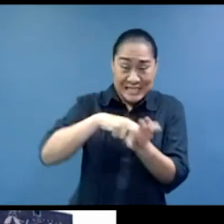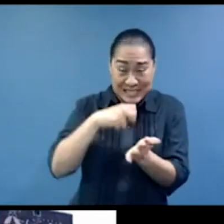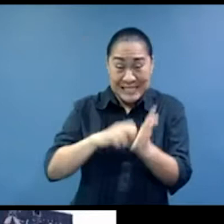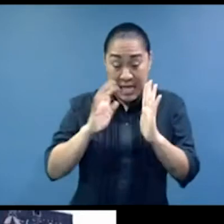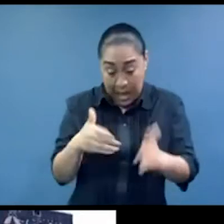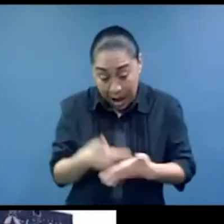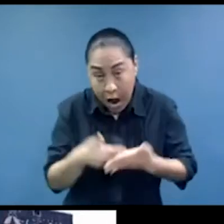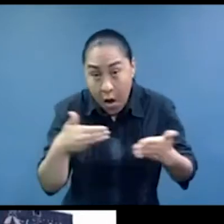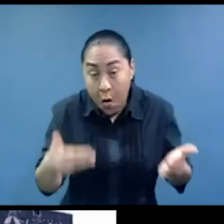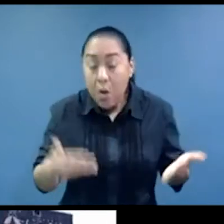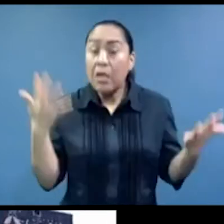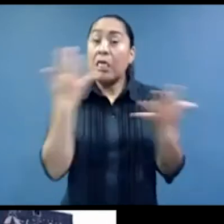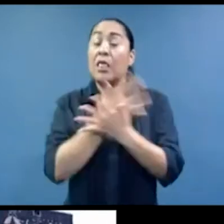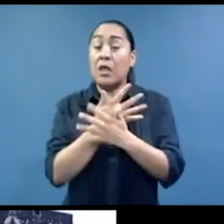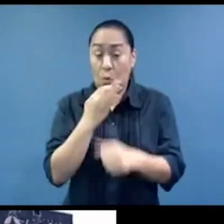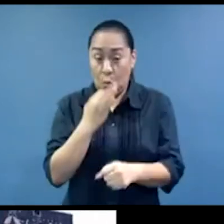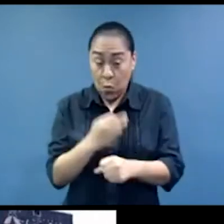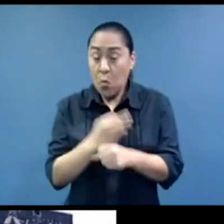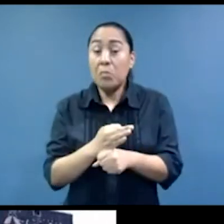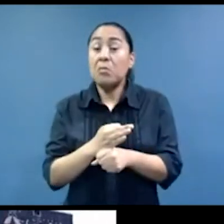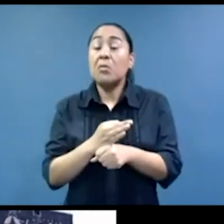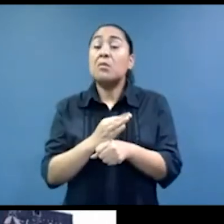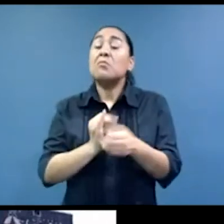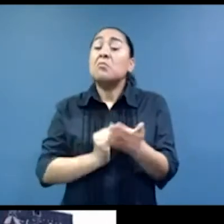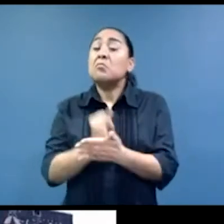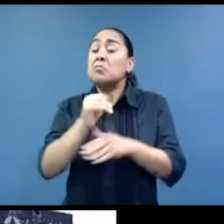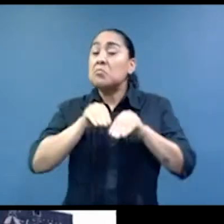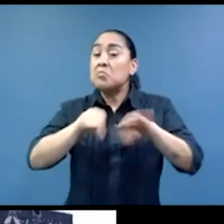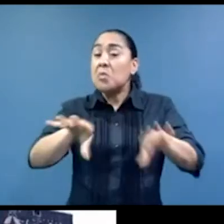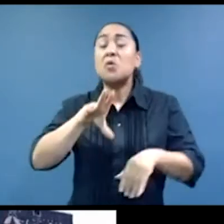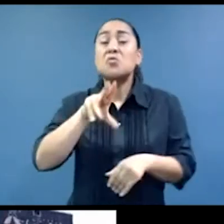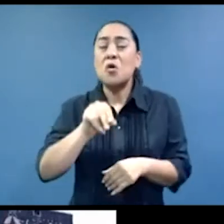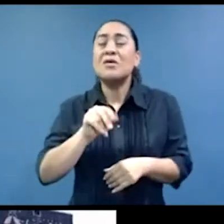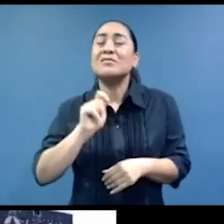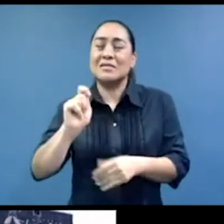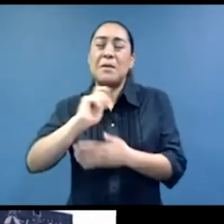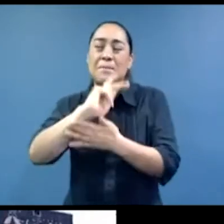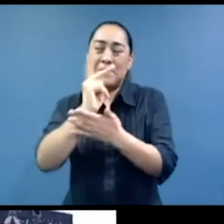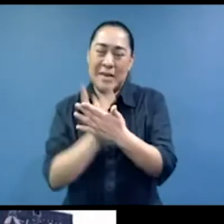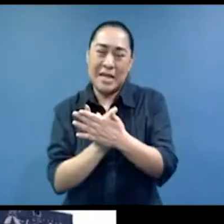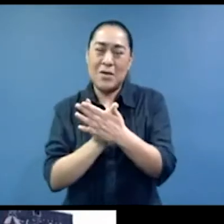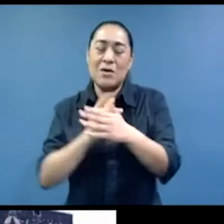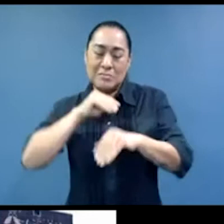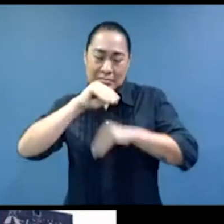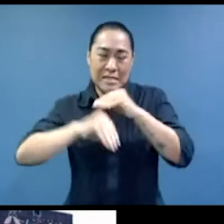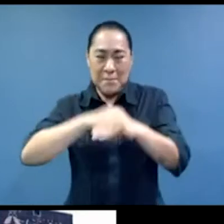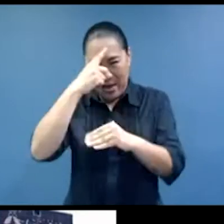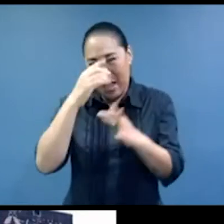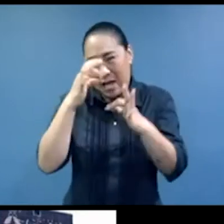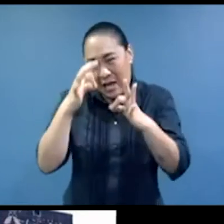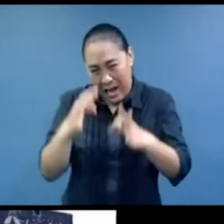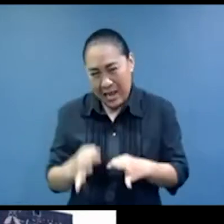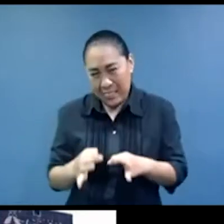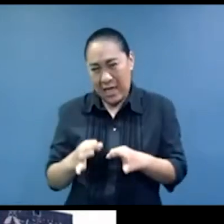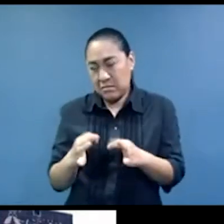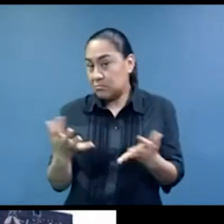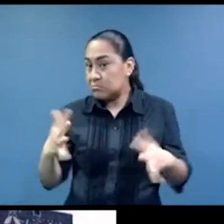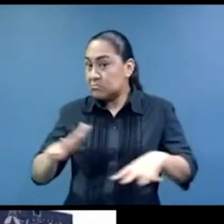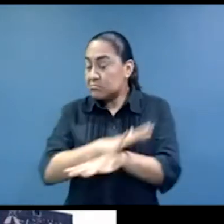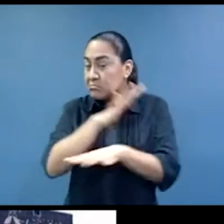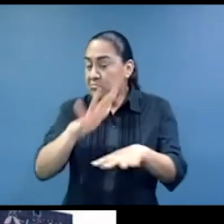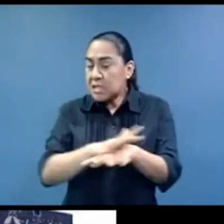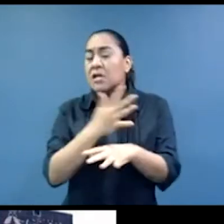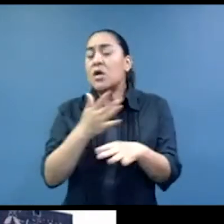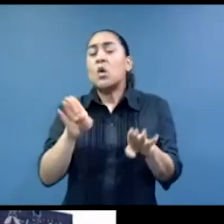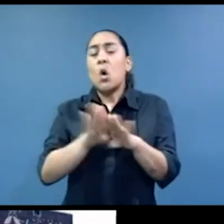año ya no salió en lo que ahora se llama Programa Infraestructura de la Calidad y las